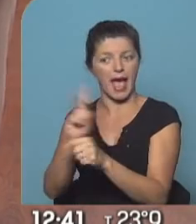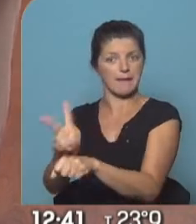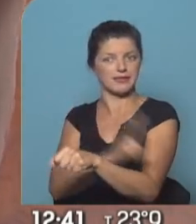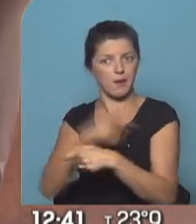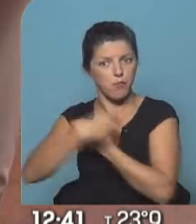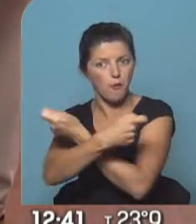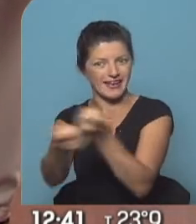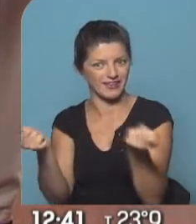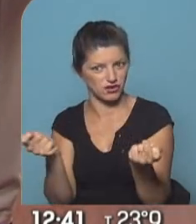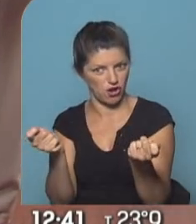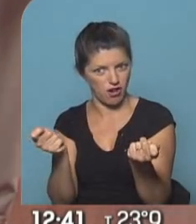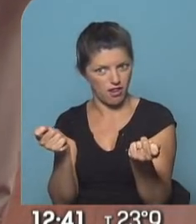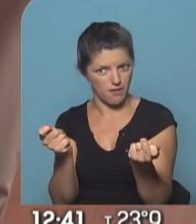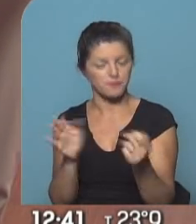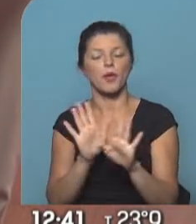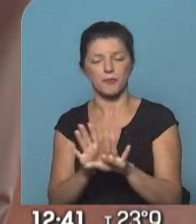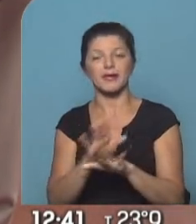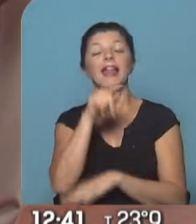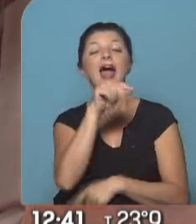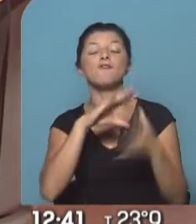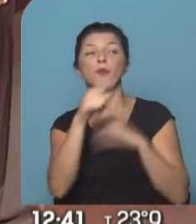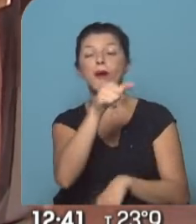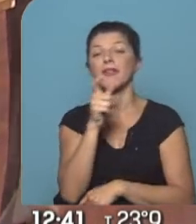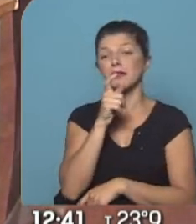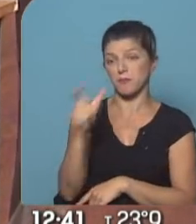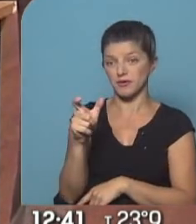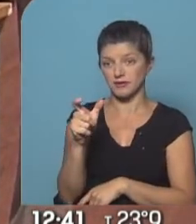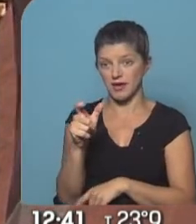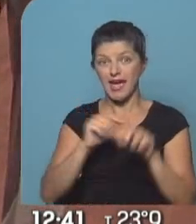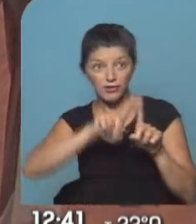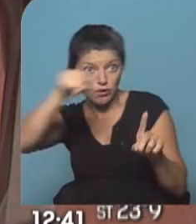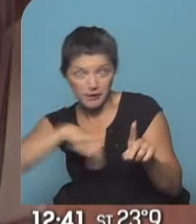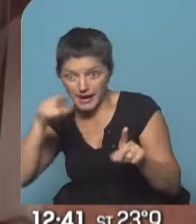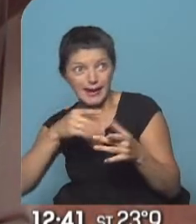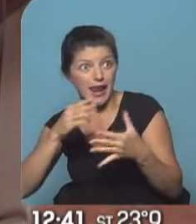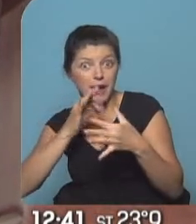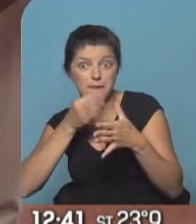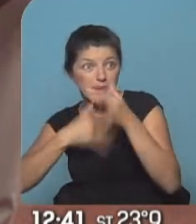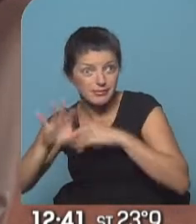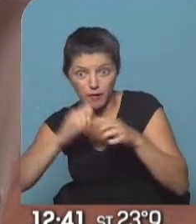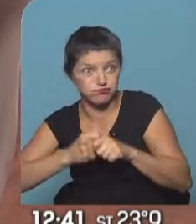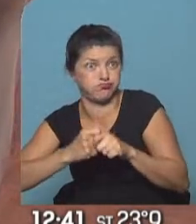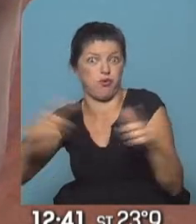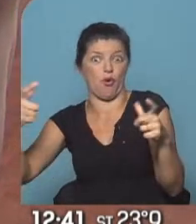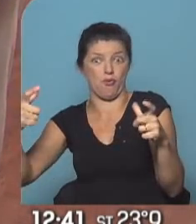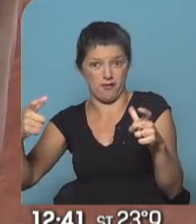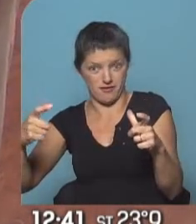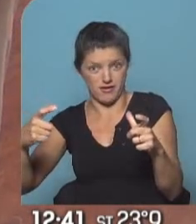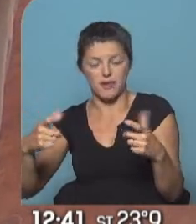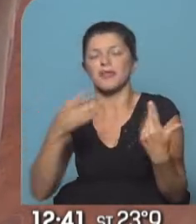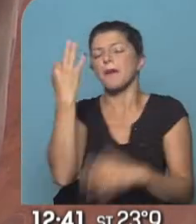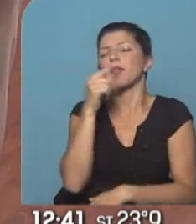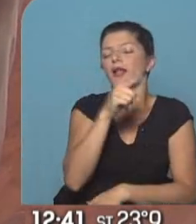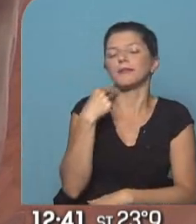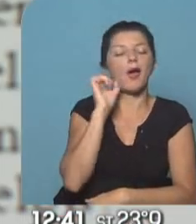a pensar, la respuesta que está dando Trump es la mejor respuesta para la venta del libro. Sí. En lugar de ignorarlo, lo que está haciendo es enviando